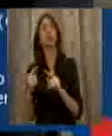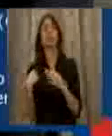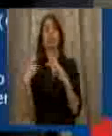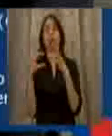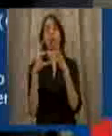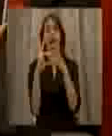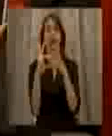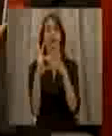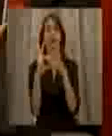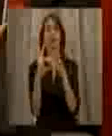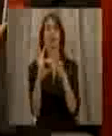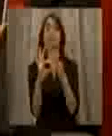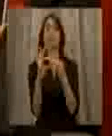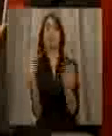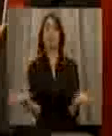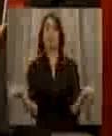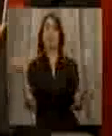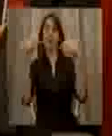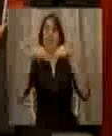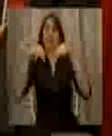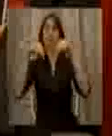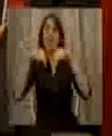presencia